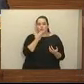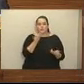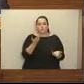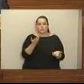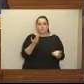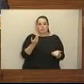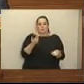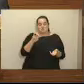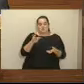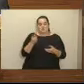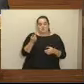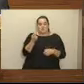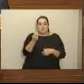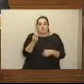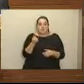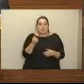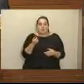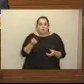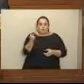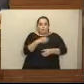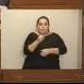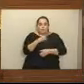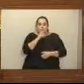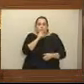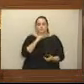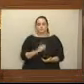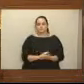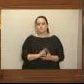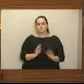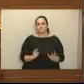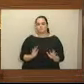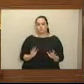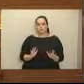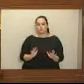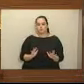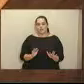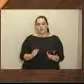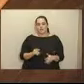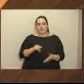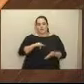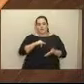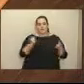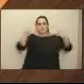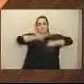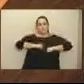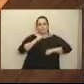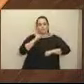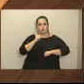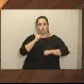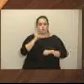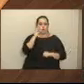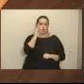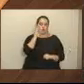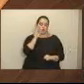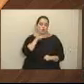al parecer nadie se daba cuenta. Pero mire, en relación al vacío pacto contra la corrupción que usted ofreció ayer al final de